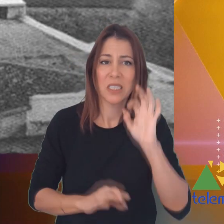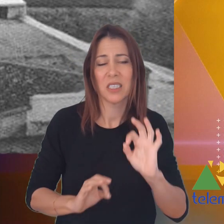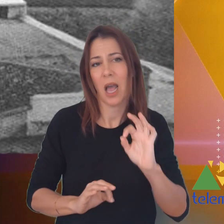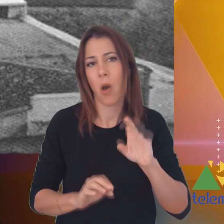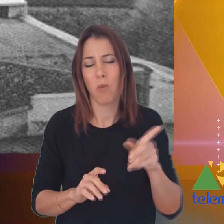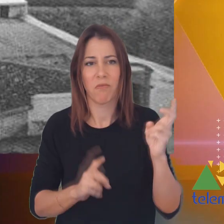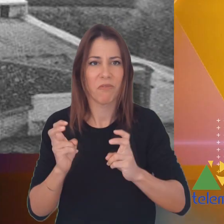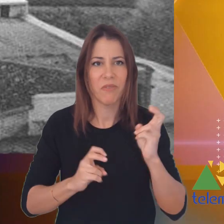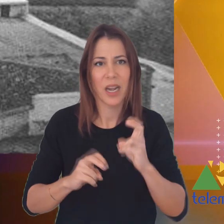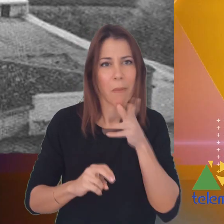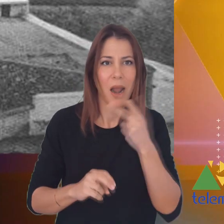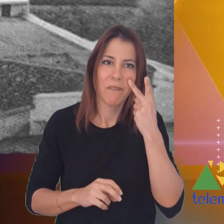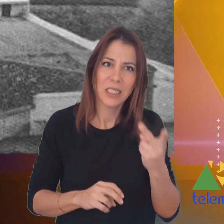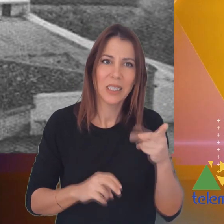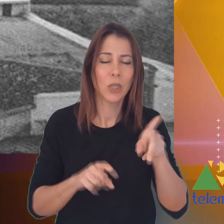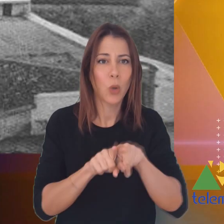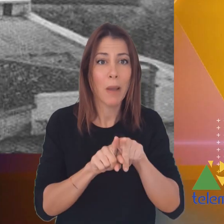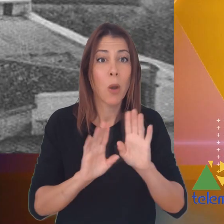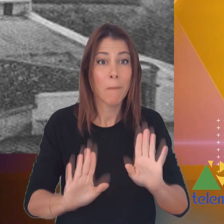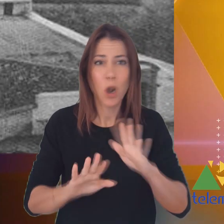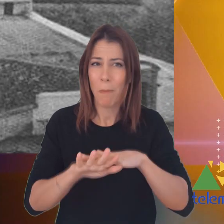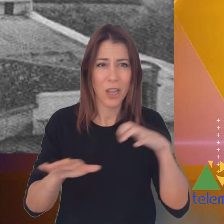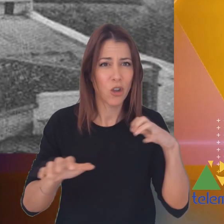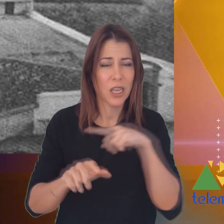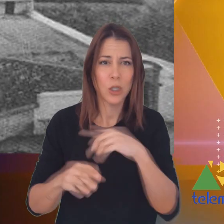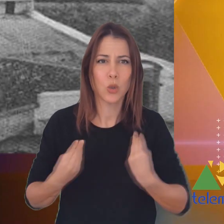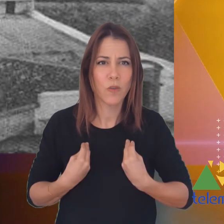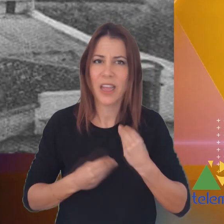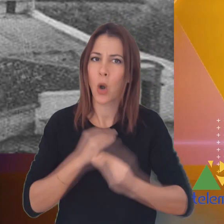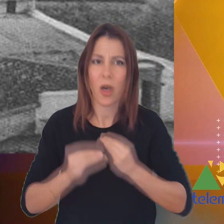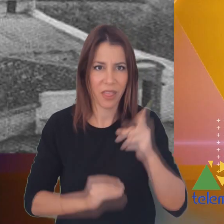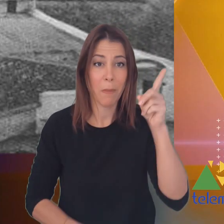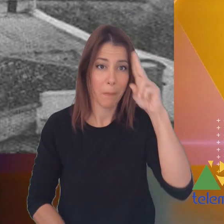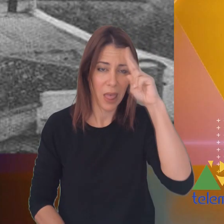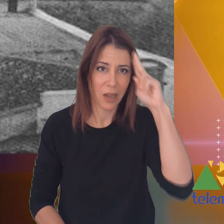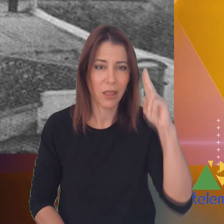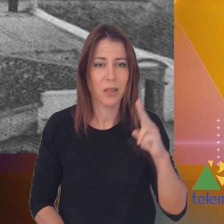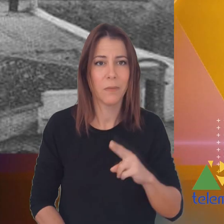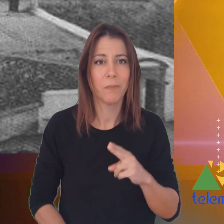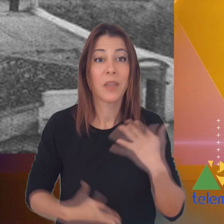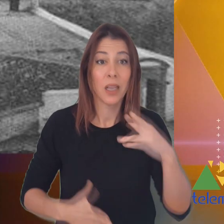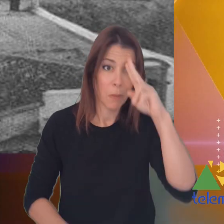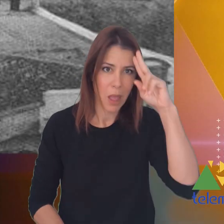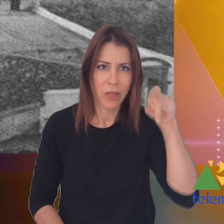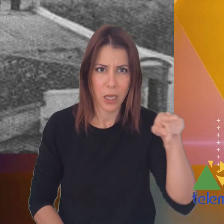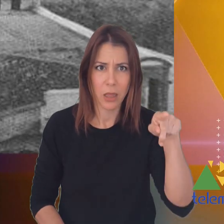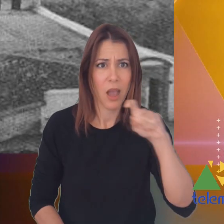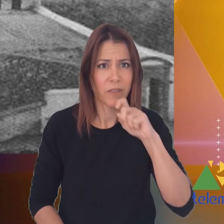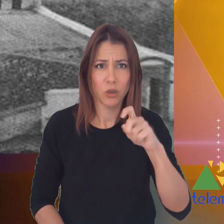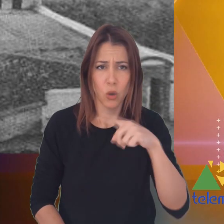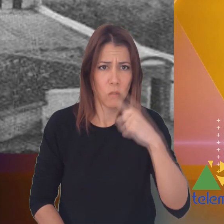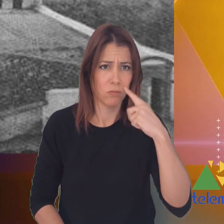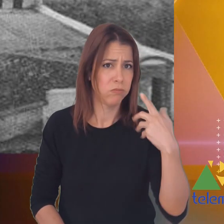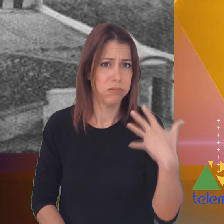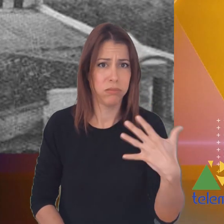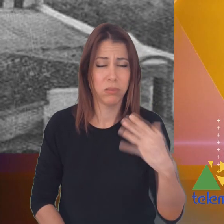vez en cuando, pero la mayor parte de su vida la hace en Madrid. Y en Madrid pues fue todo reputado por